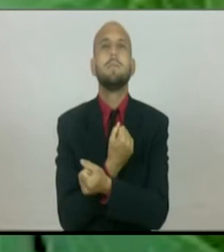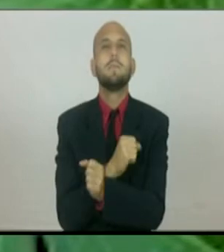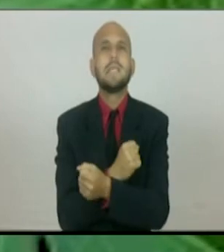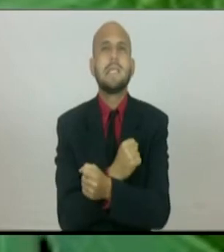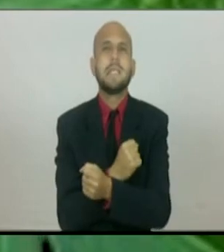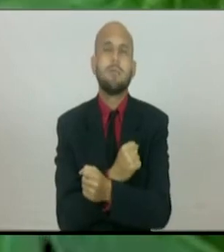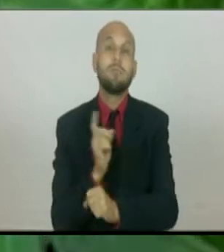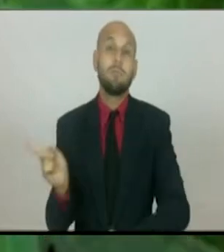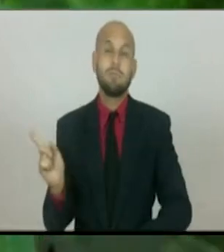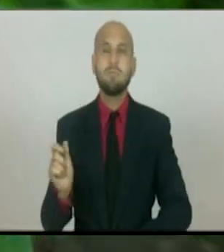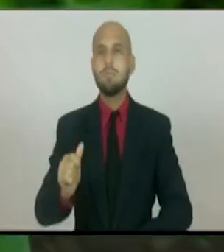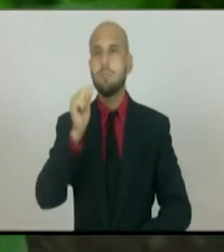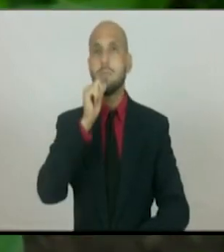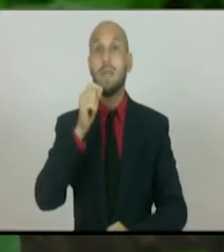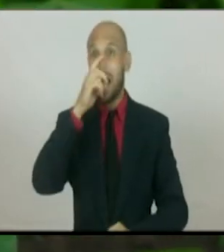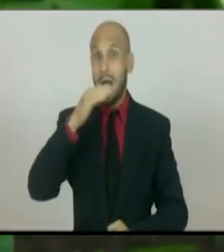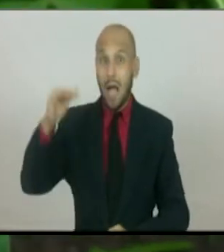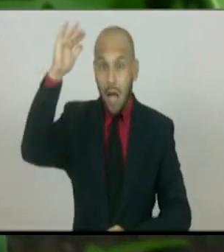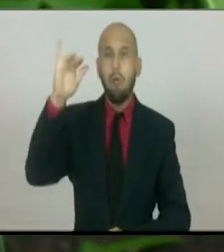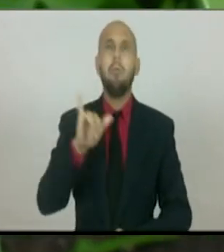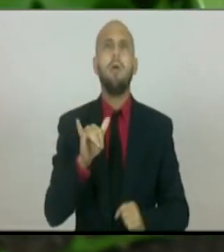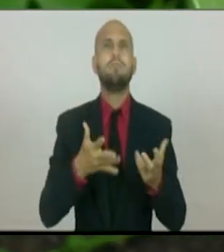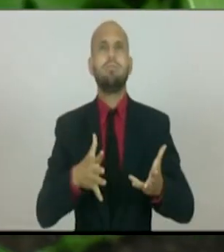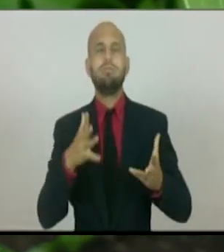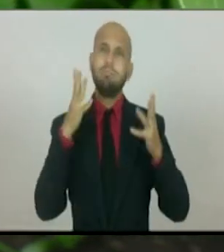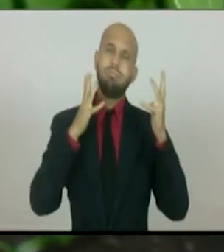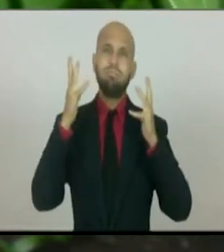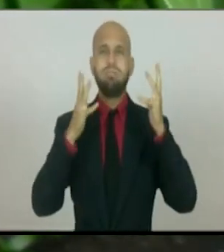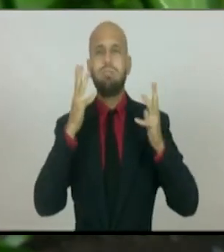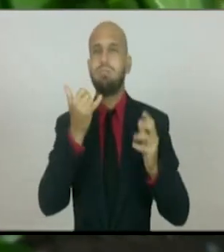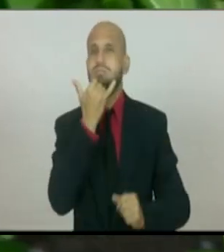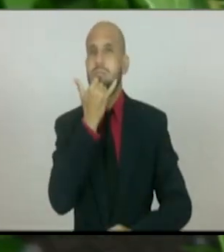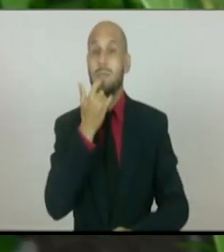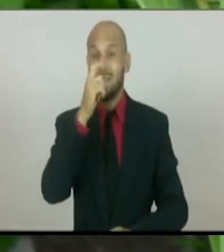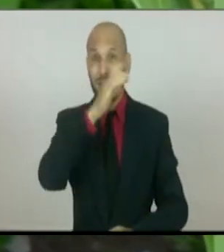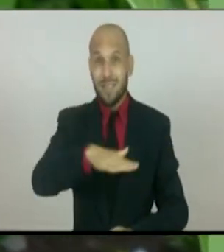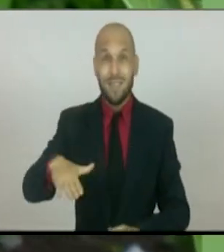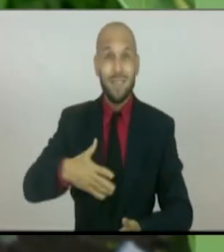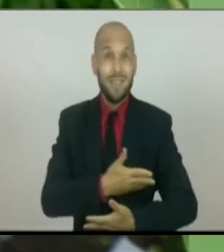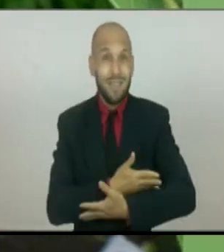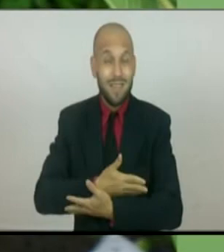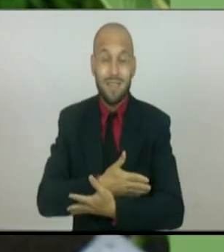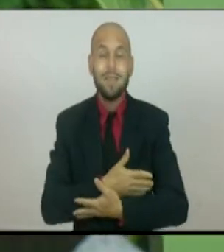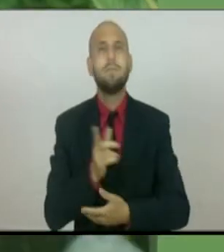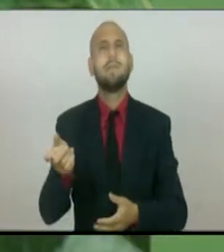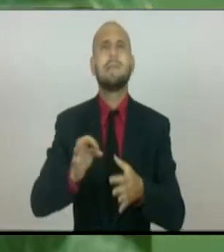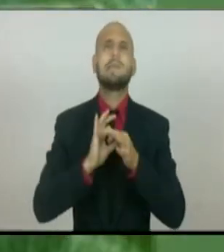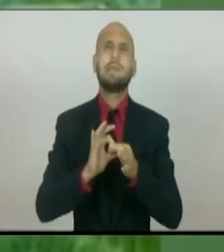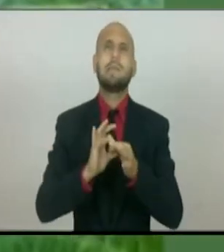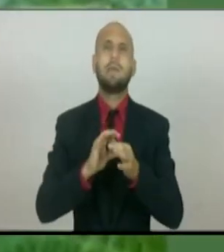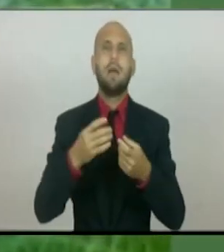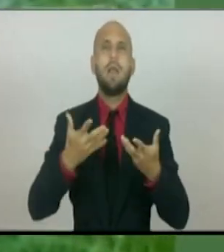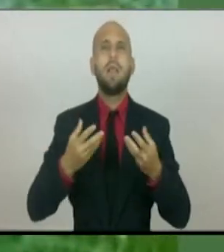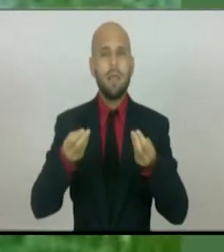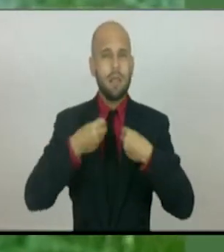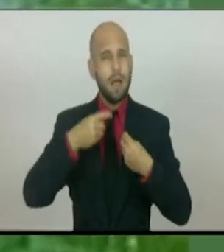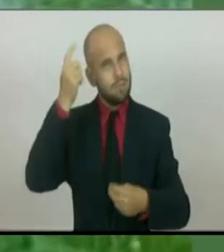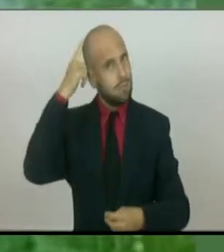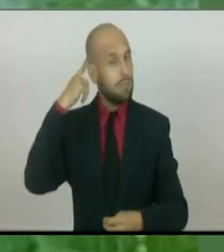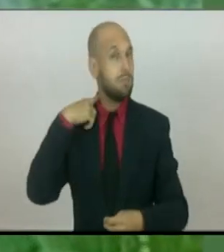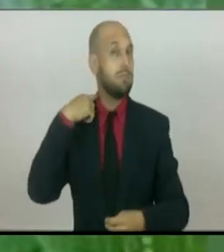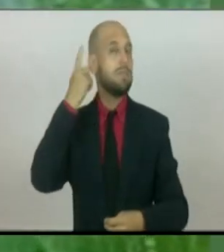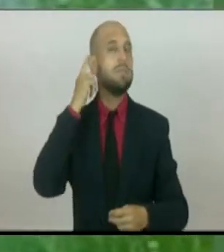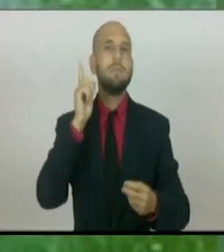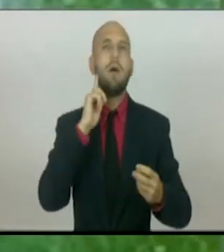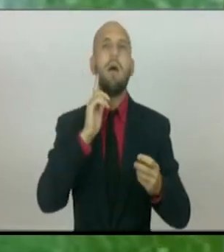y nerviosismo en adultos y de lactantes con cuadros graves por depresión profunda del sistema nervioso central